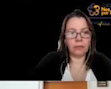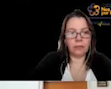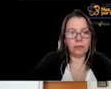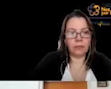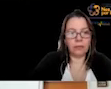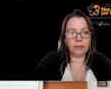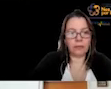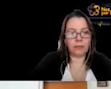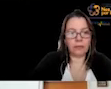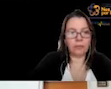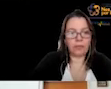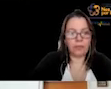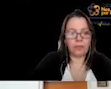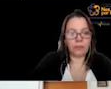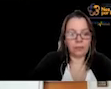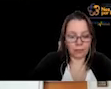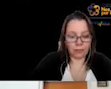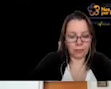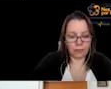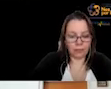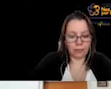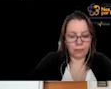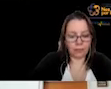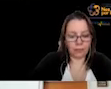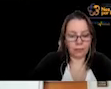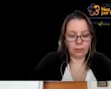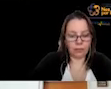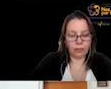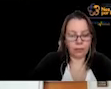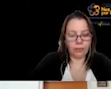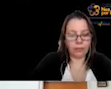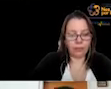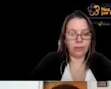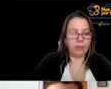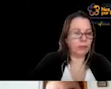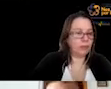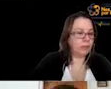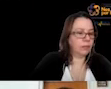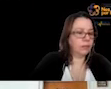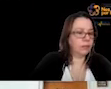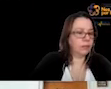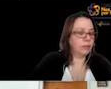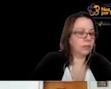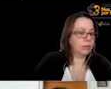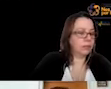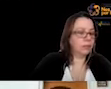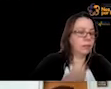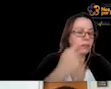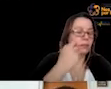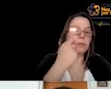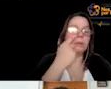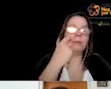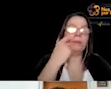por ejemplo, lugares en el mundo, la raza asiática, africana, que tienen menor densidad ósea y son más propensos a lo que